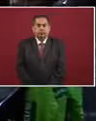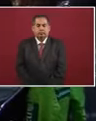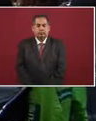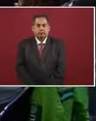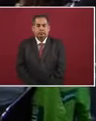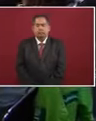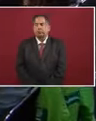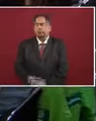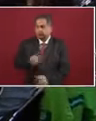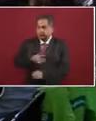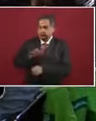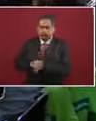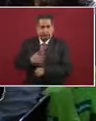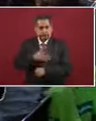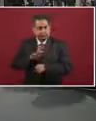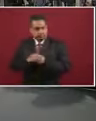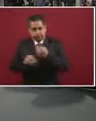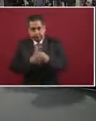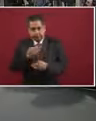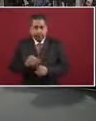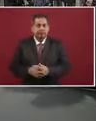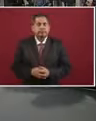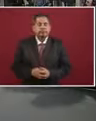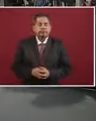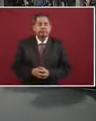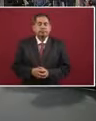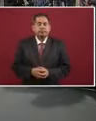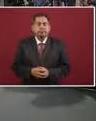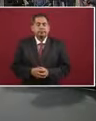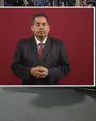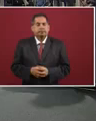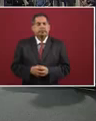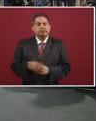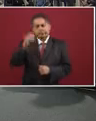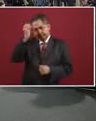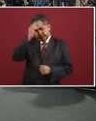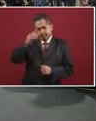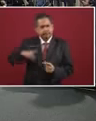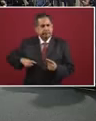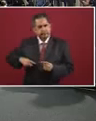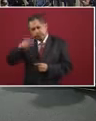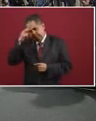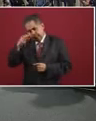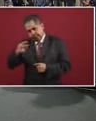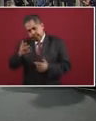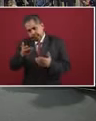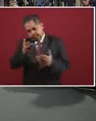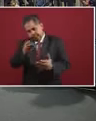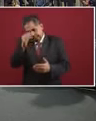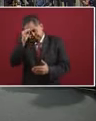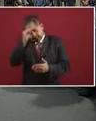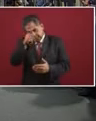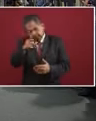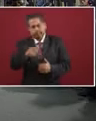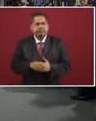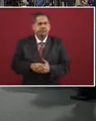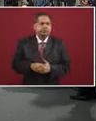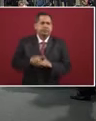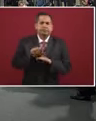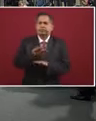¿Qué tal, canciller? Buenos días a todos. ¿Qué opina el gobierno de México? ¿Cuál es la postura del gobierno de México respecto a